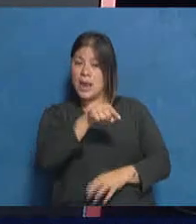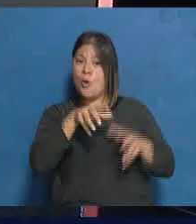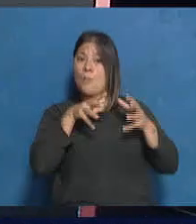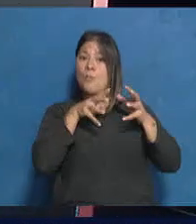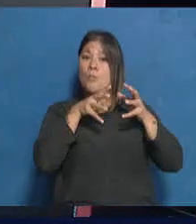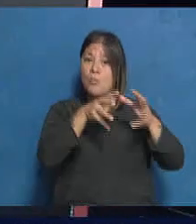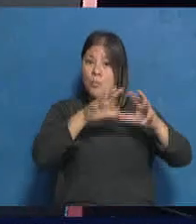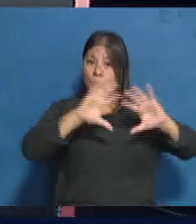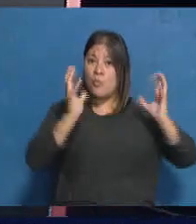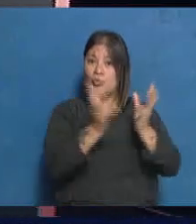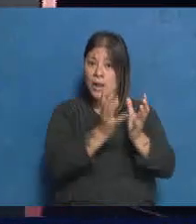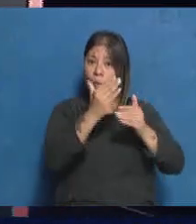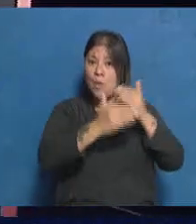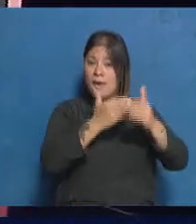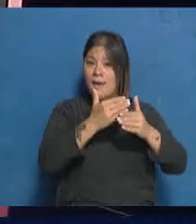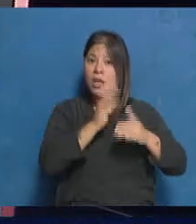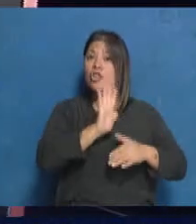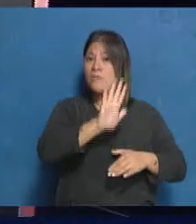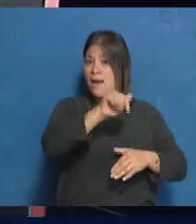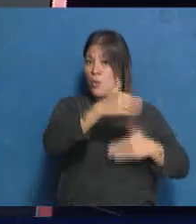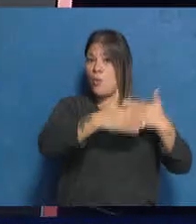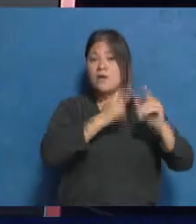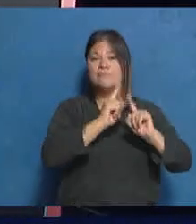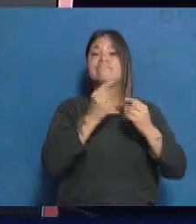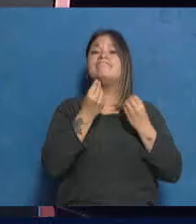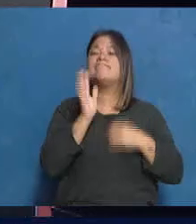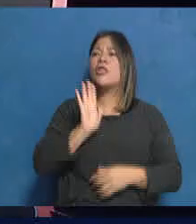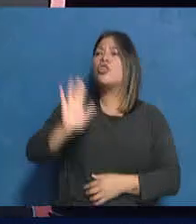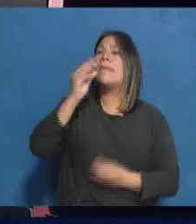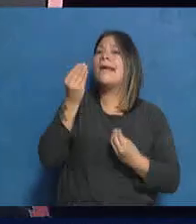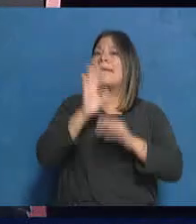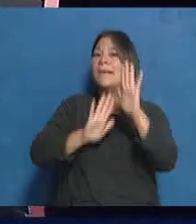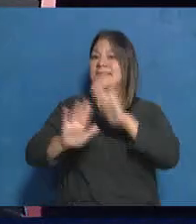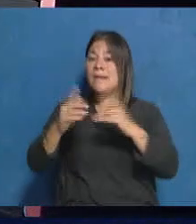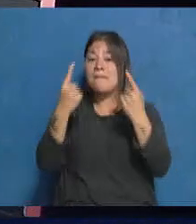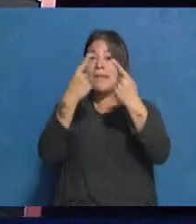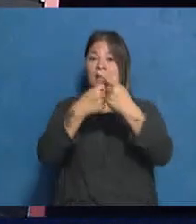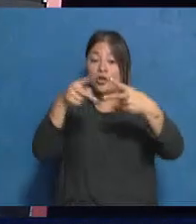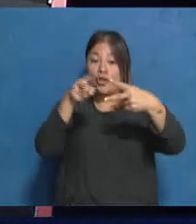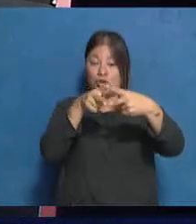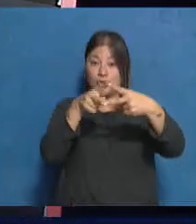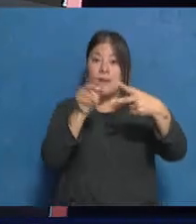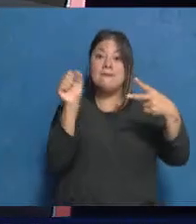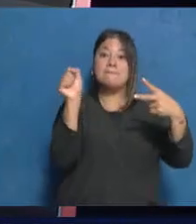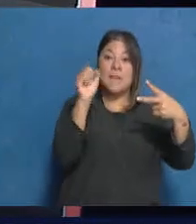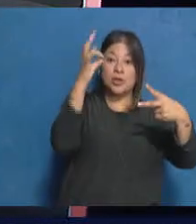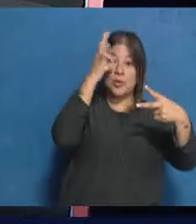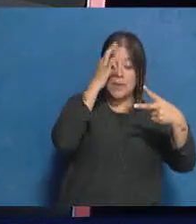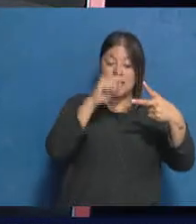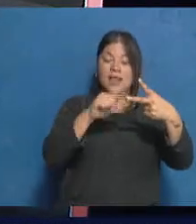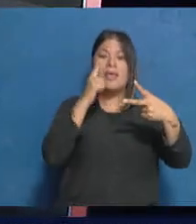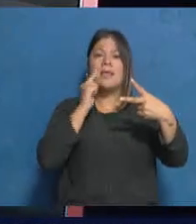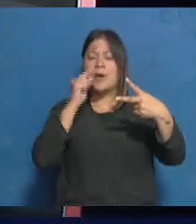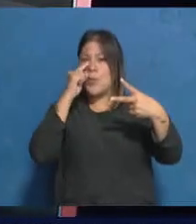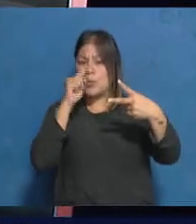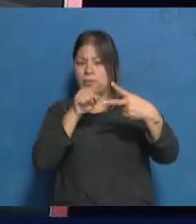liga. ¿Qué va a pasar con el Tomba? Los 2 partidos que tiene entre el 20 de mayo y los días que se van a jugar de junio. Tiene que